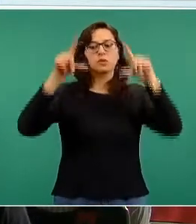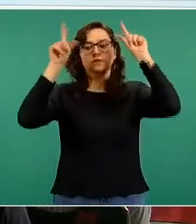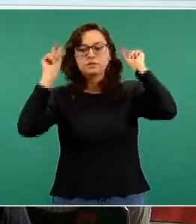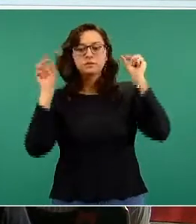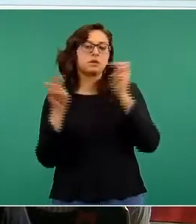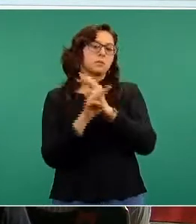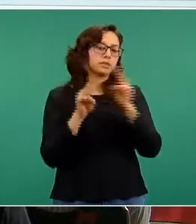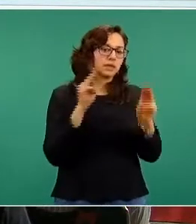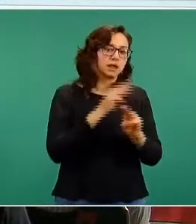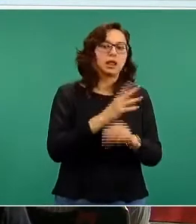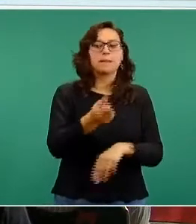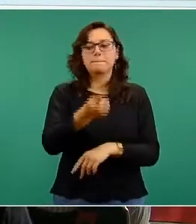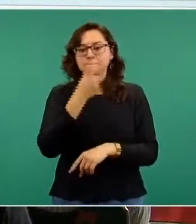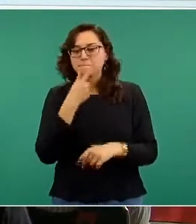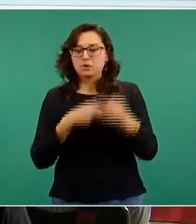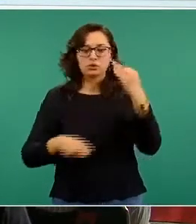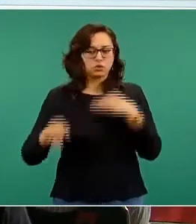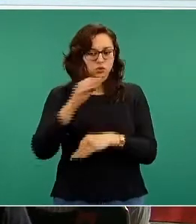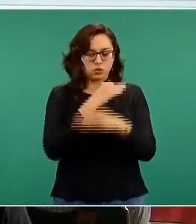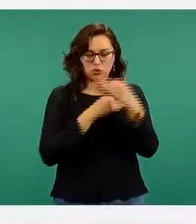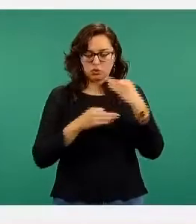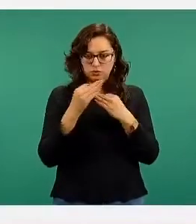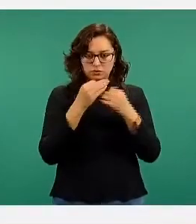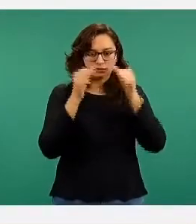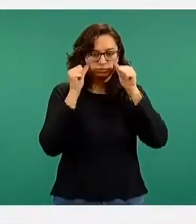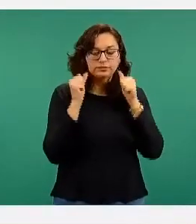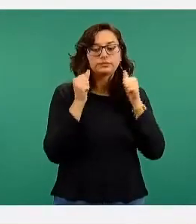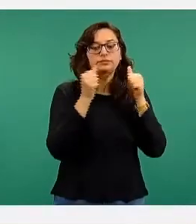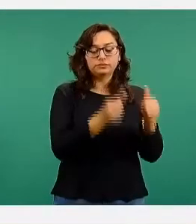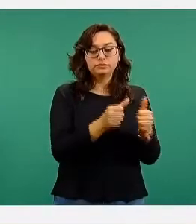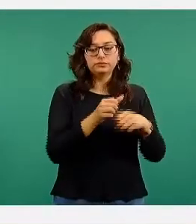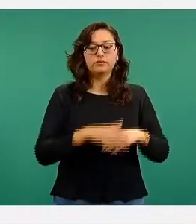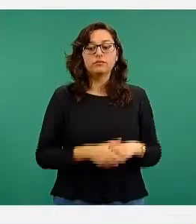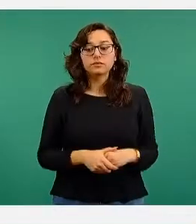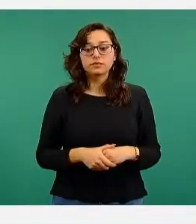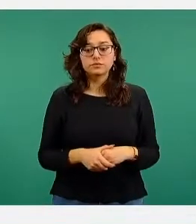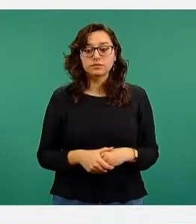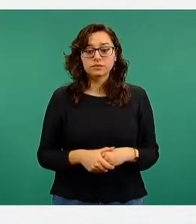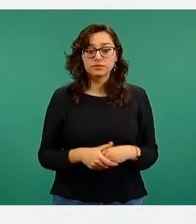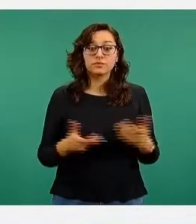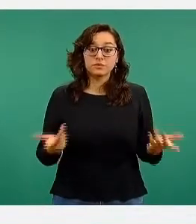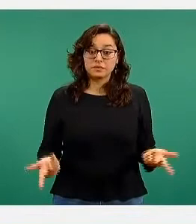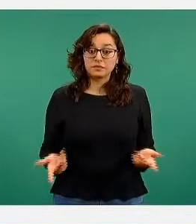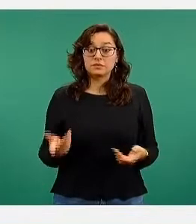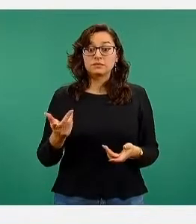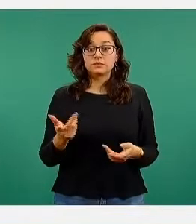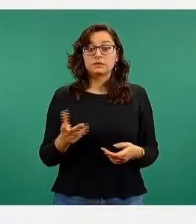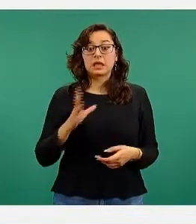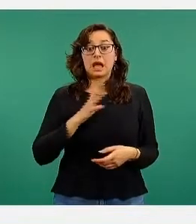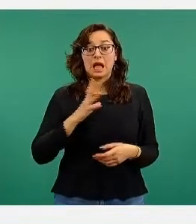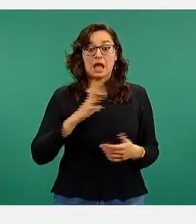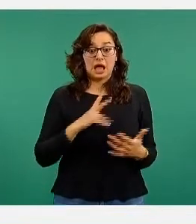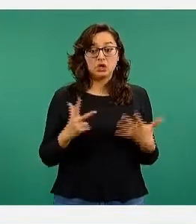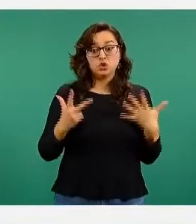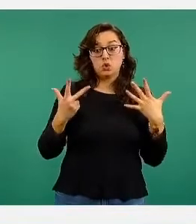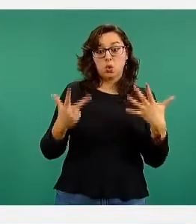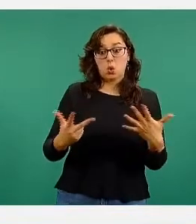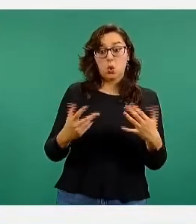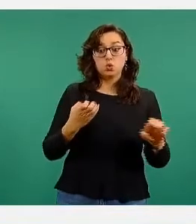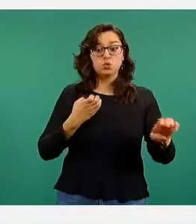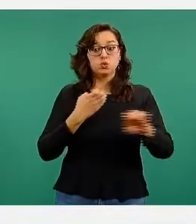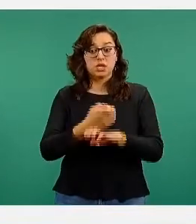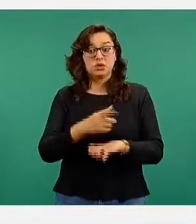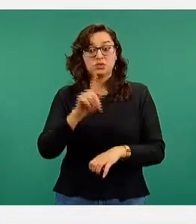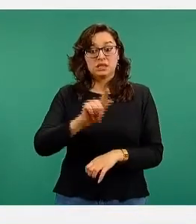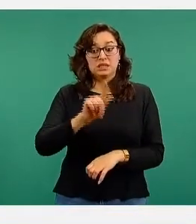insumos propiamente dichos. De estos hacemos el llamado porque existen 8 entidades con más del